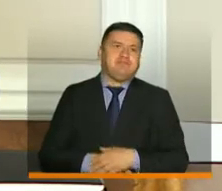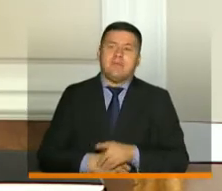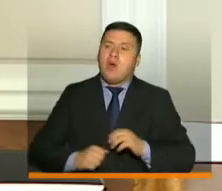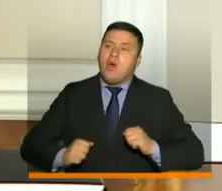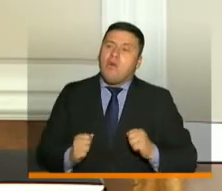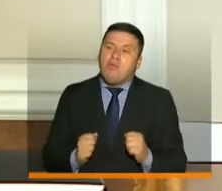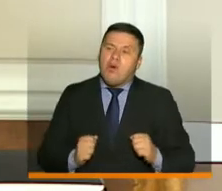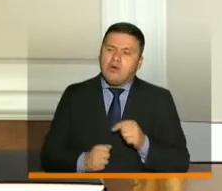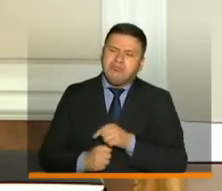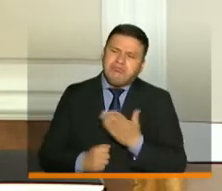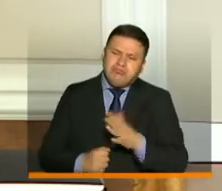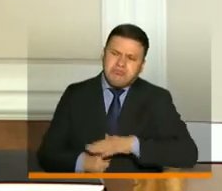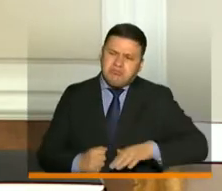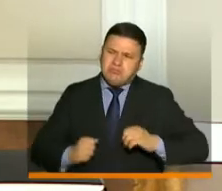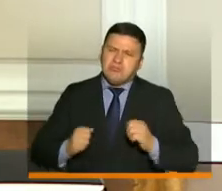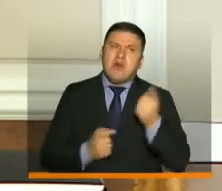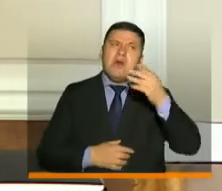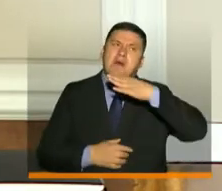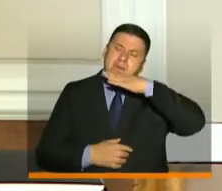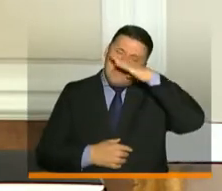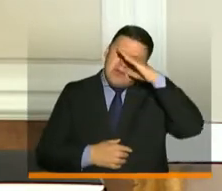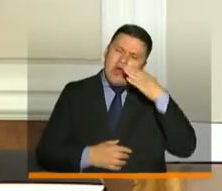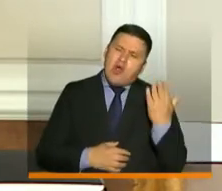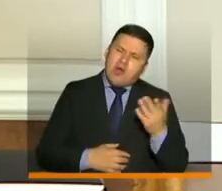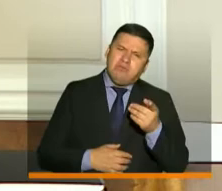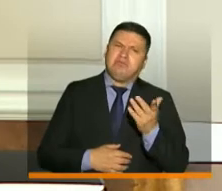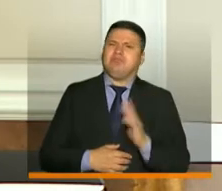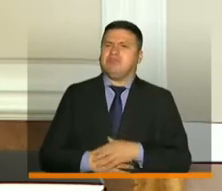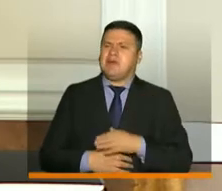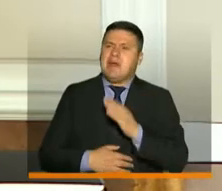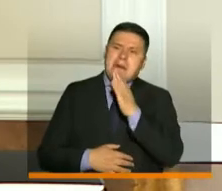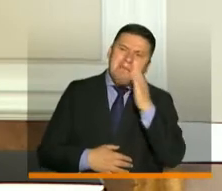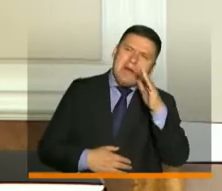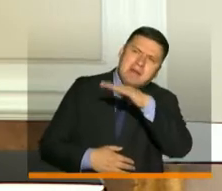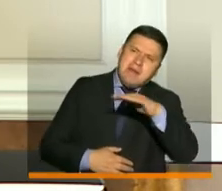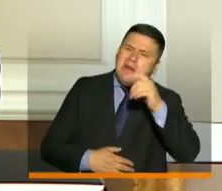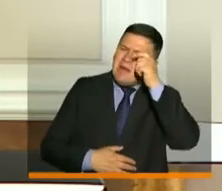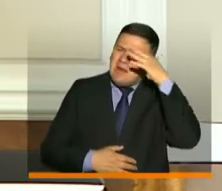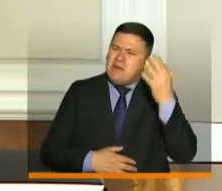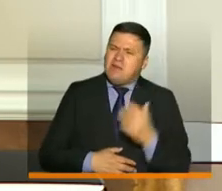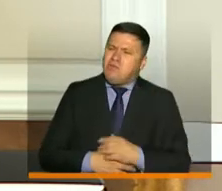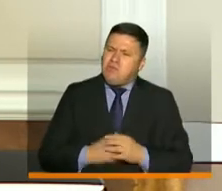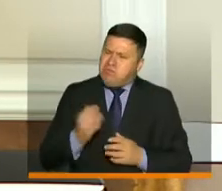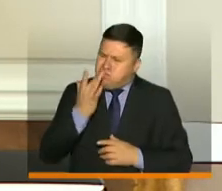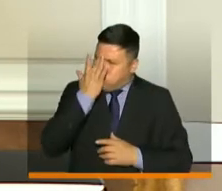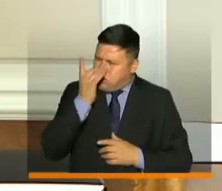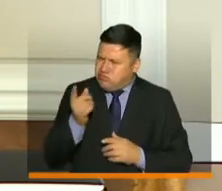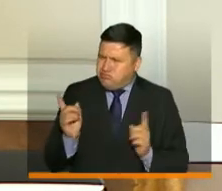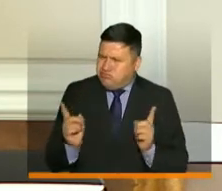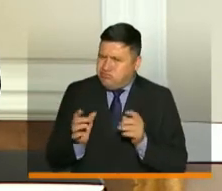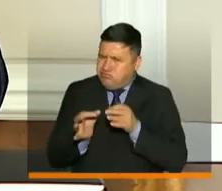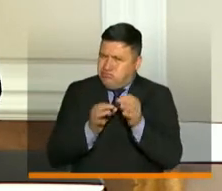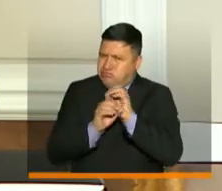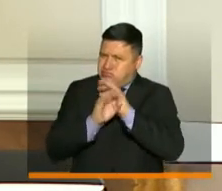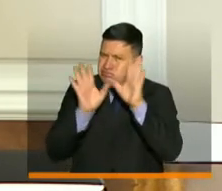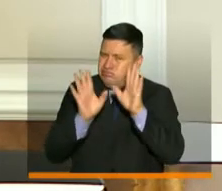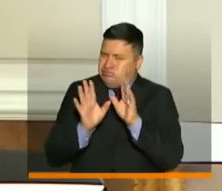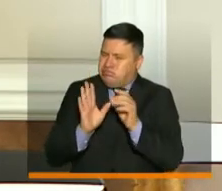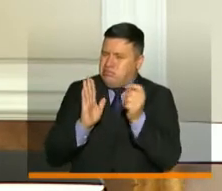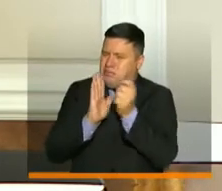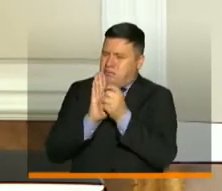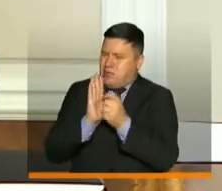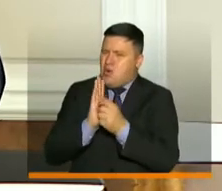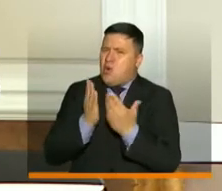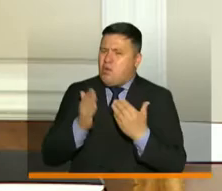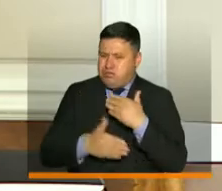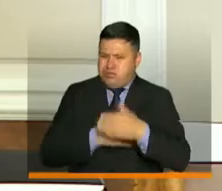el de Bogotá, hablemos de casos como el de Medellín, hablemos de casos como el de Barranquilla, Cartagena, ¿por qué no hacemos esa referencia